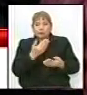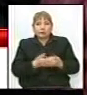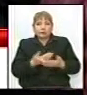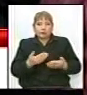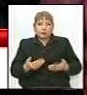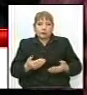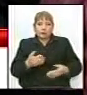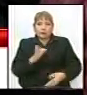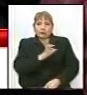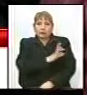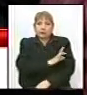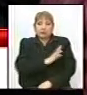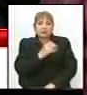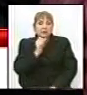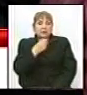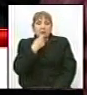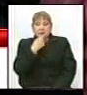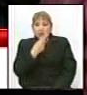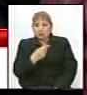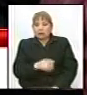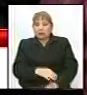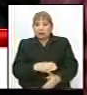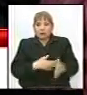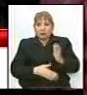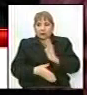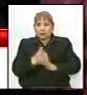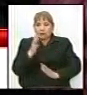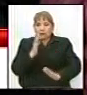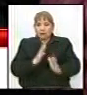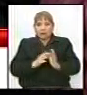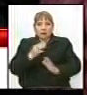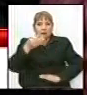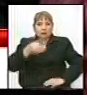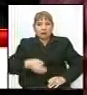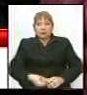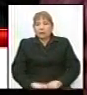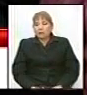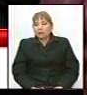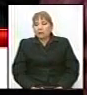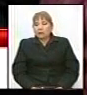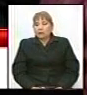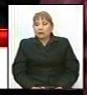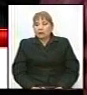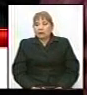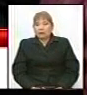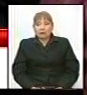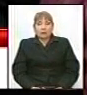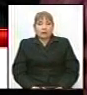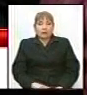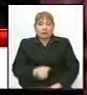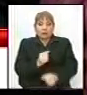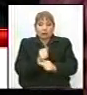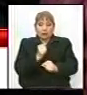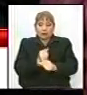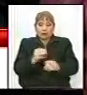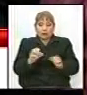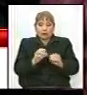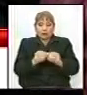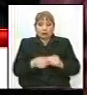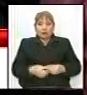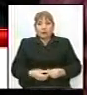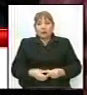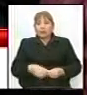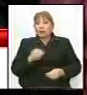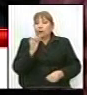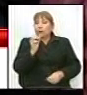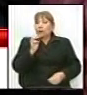la fiscalía para ver si esta denuncia es falsa o es verdadera. El trabajo que actualmente hace OMP es de una